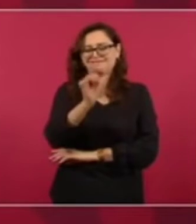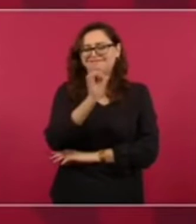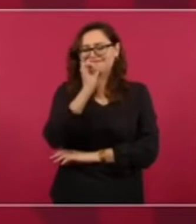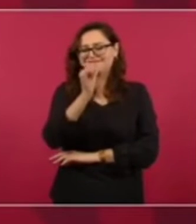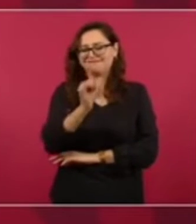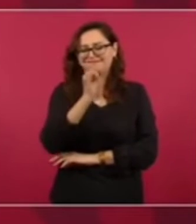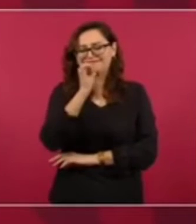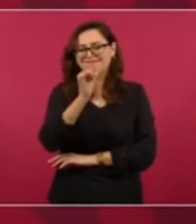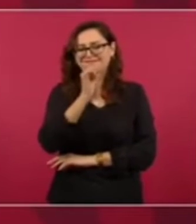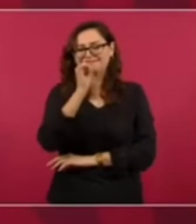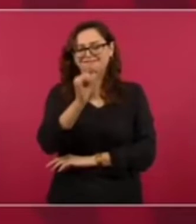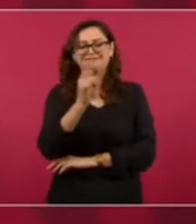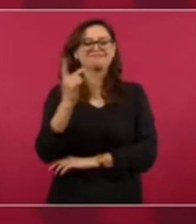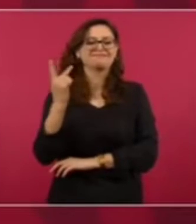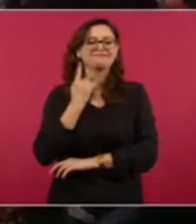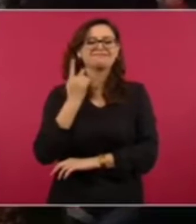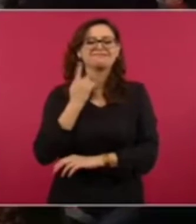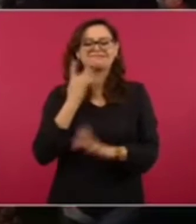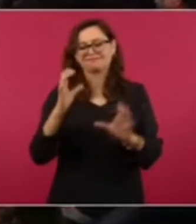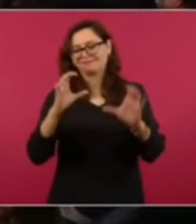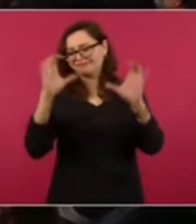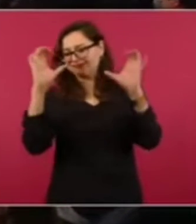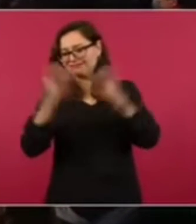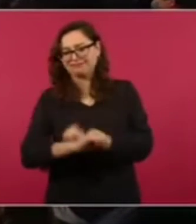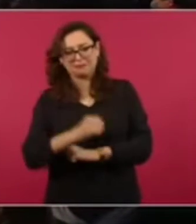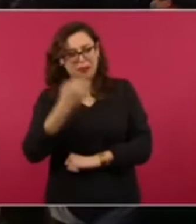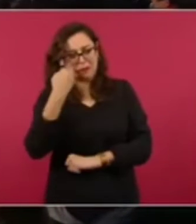nada, nada, nada, nada, nada. Mire esto.